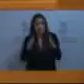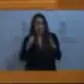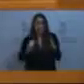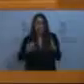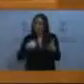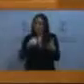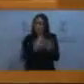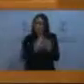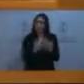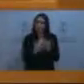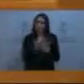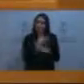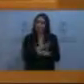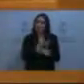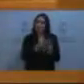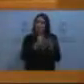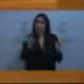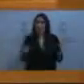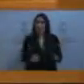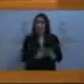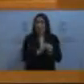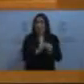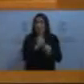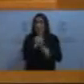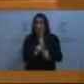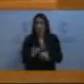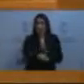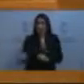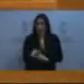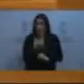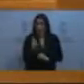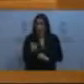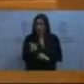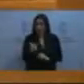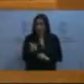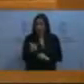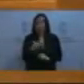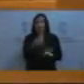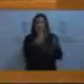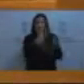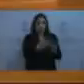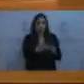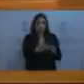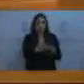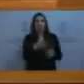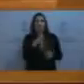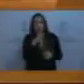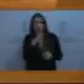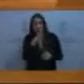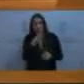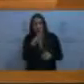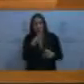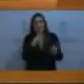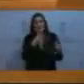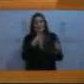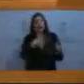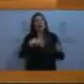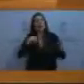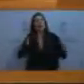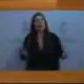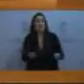las conclusiones que se aprobaron en los presupuestos, estaría usted ahora sí mejorando la vida